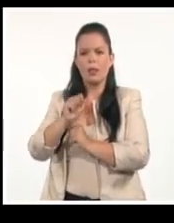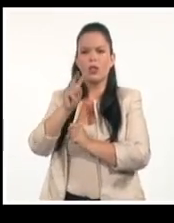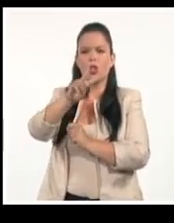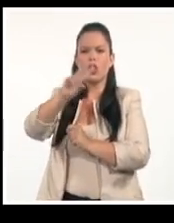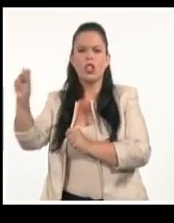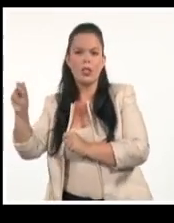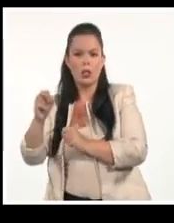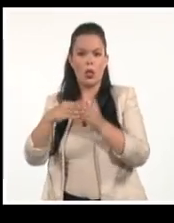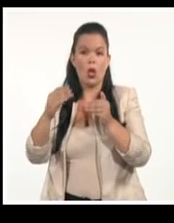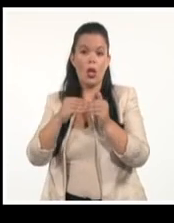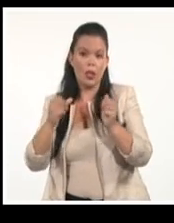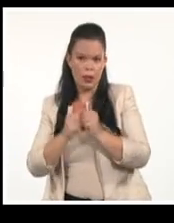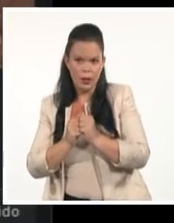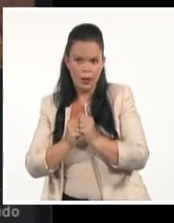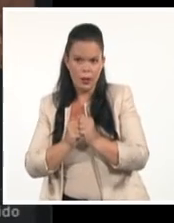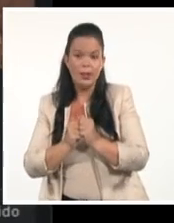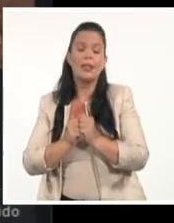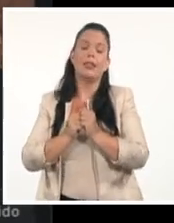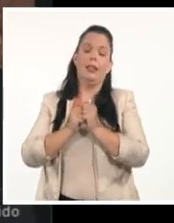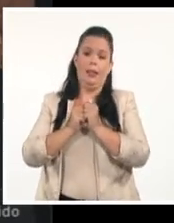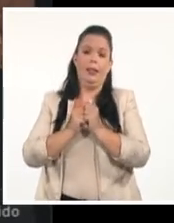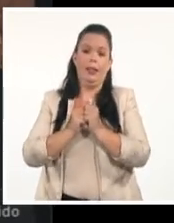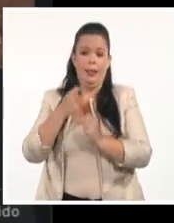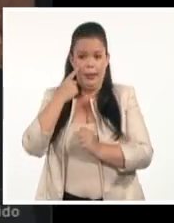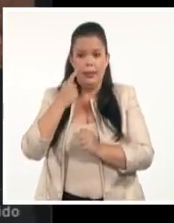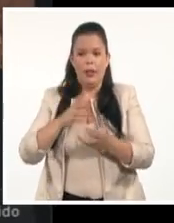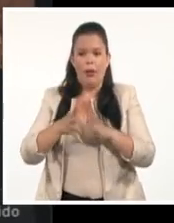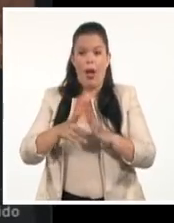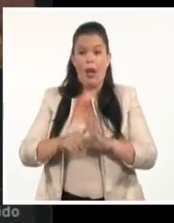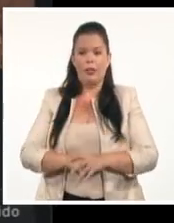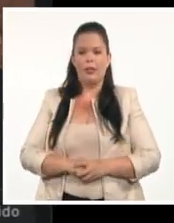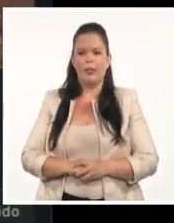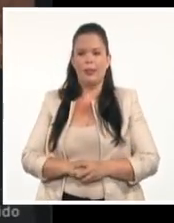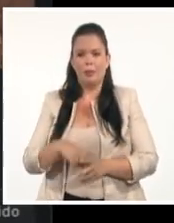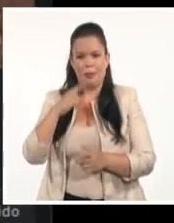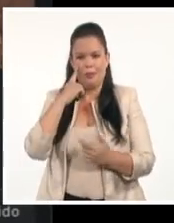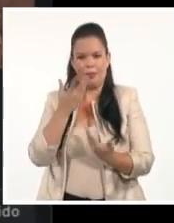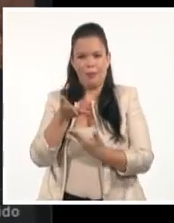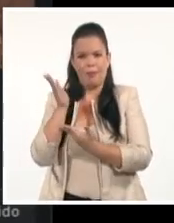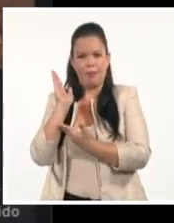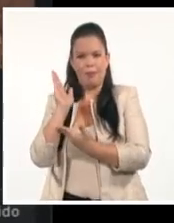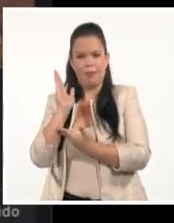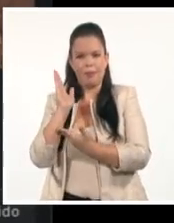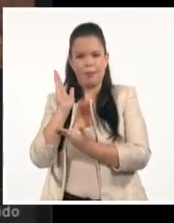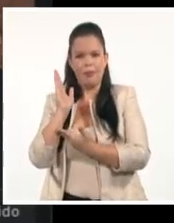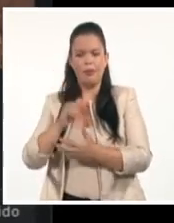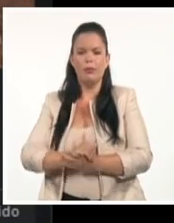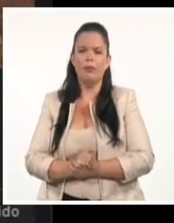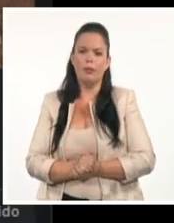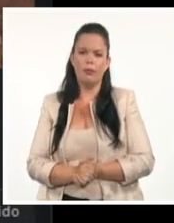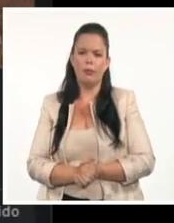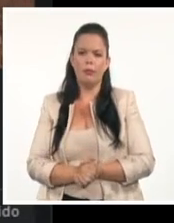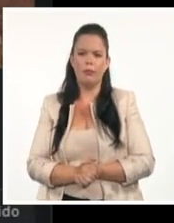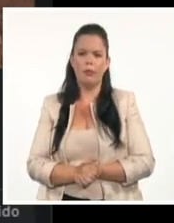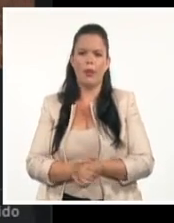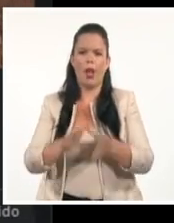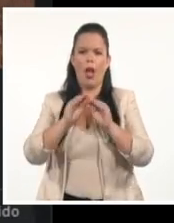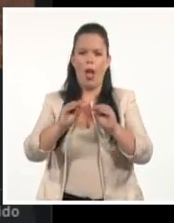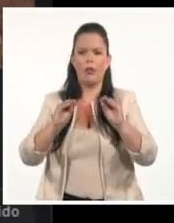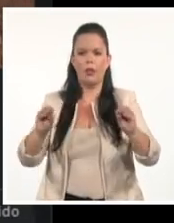dura. Vamos a las siguientes imágenes de las denuncias que tenemos sobre odio. Cóctel Molotov, convocatoria desde redes